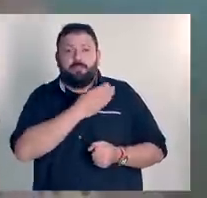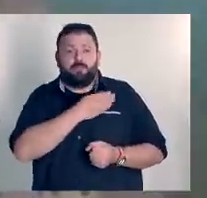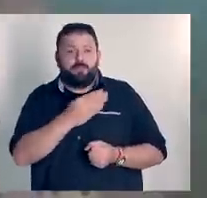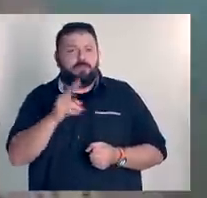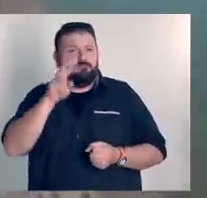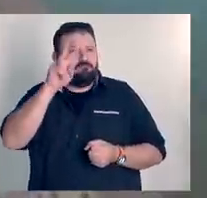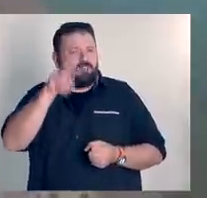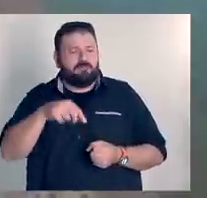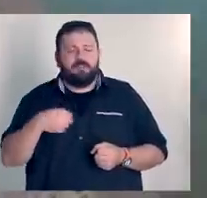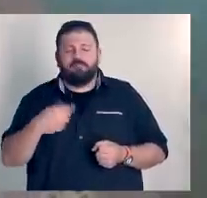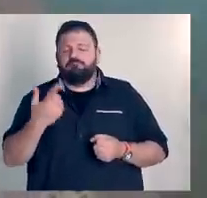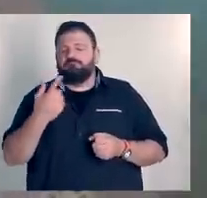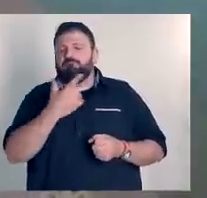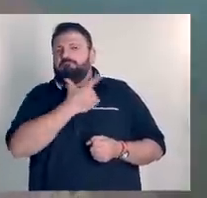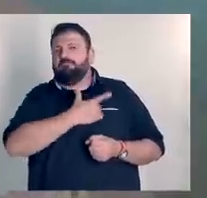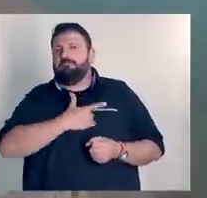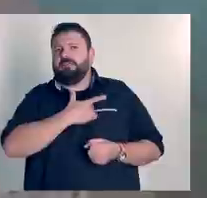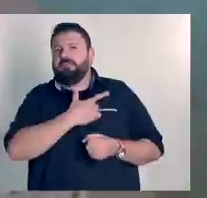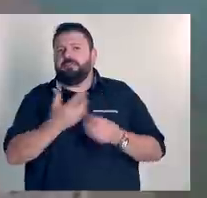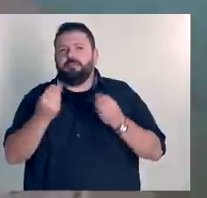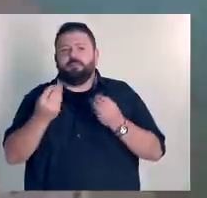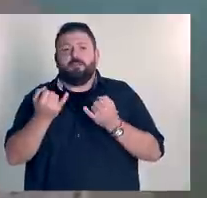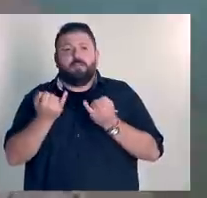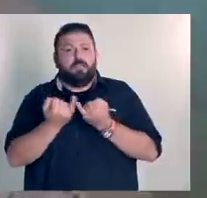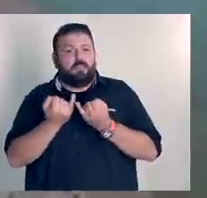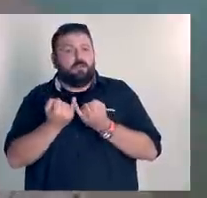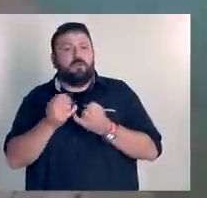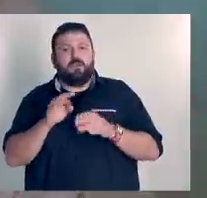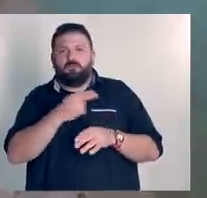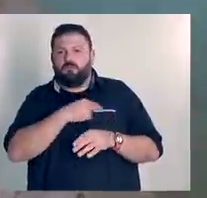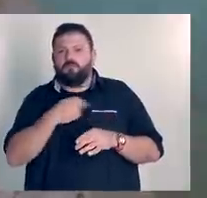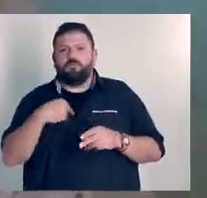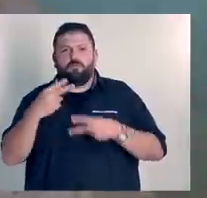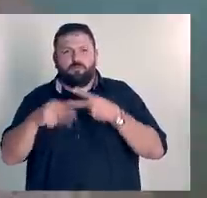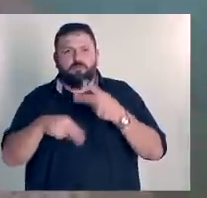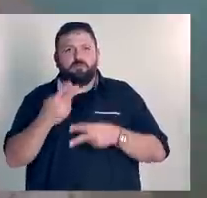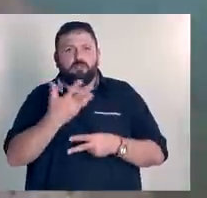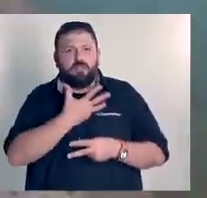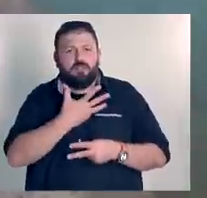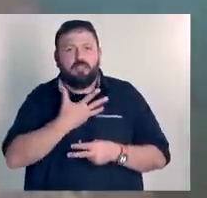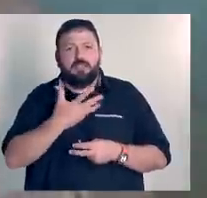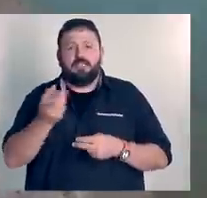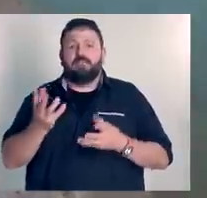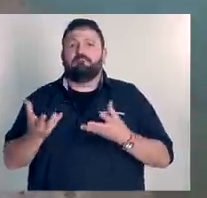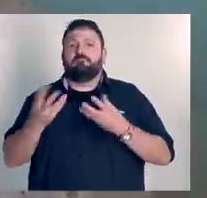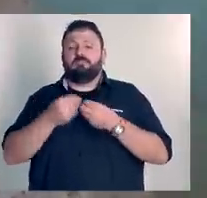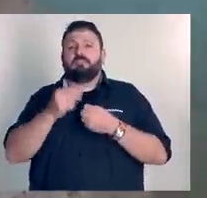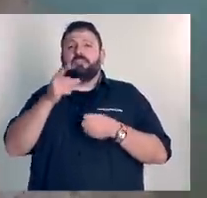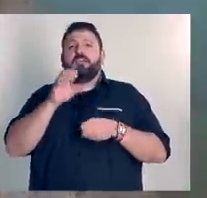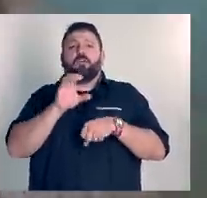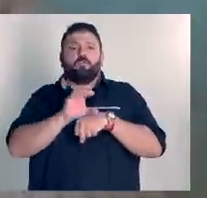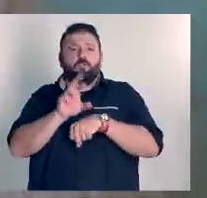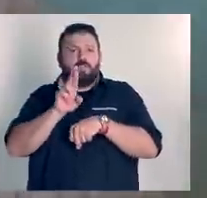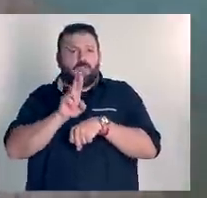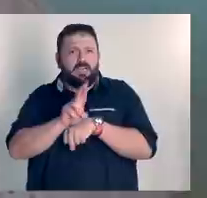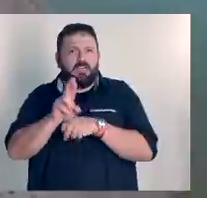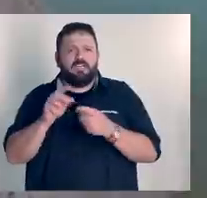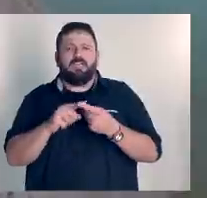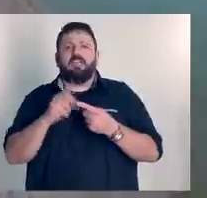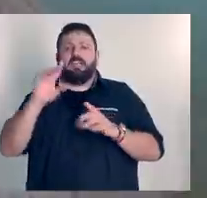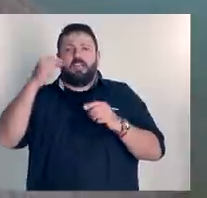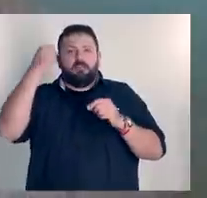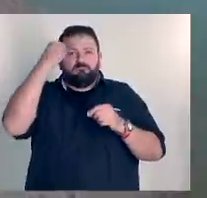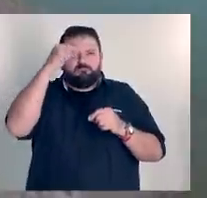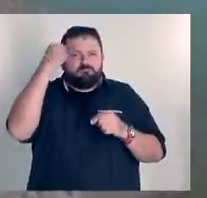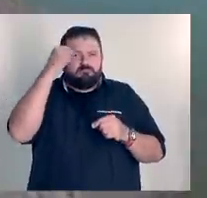me encanta, con unos lanzamientos que vamos a tener. Ahora se van a integrar a Costa Rica, va a llegar el delineador Roller,